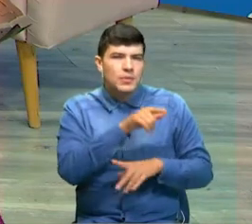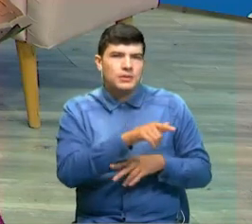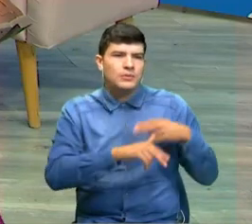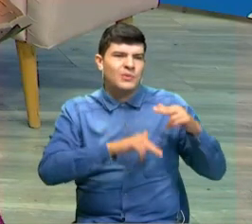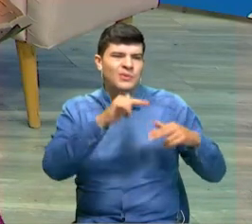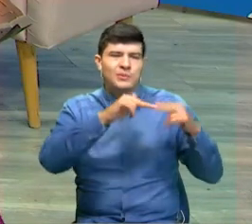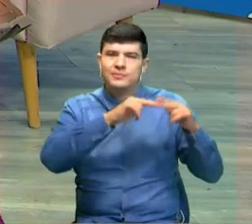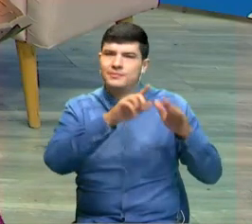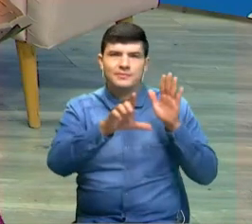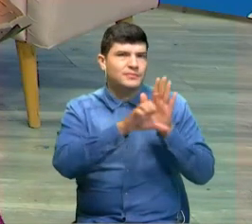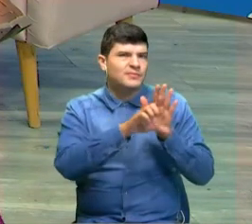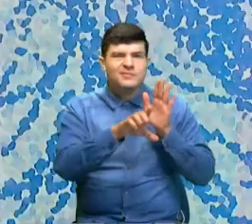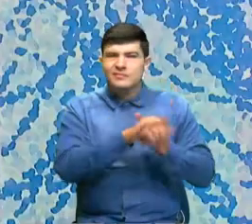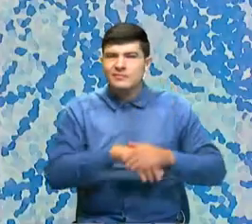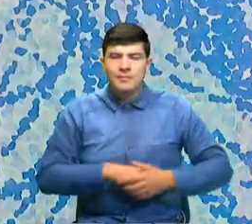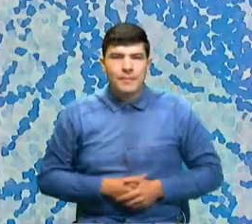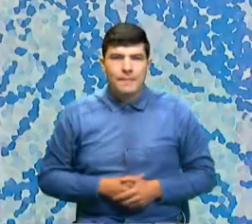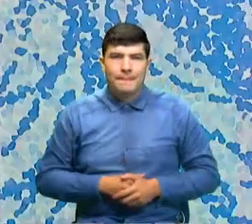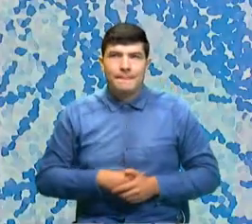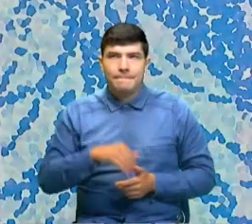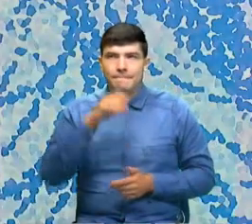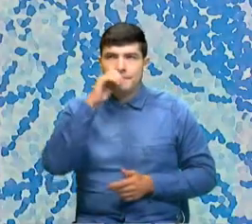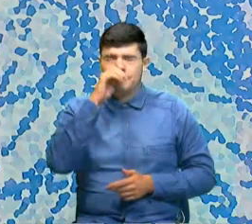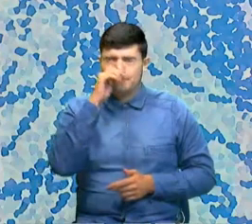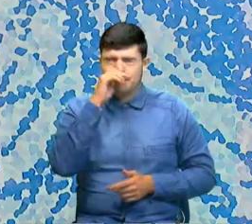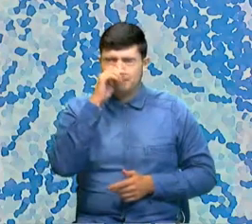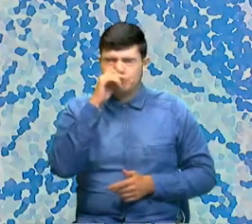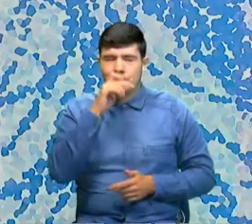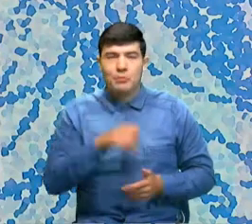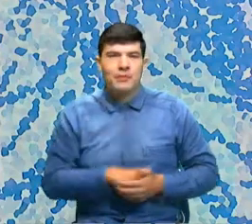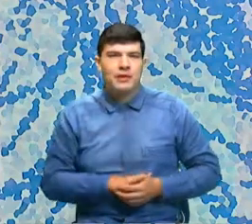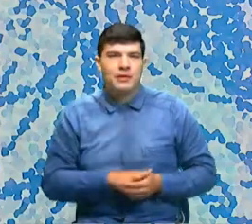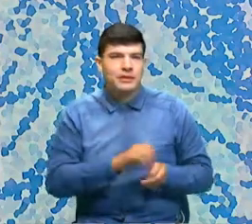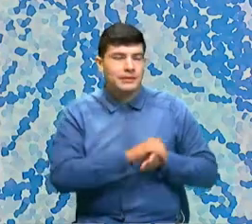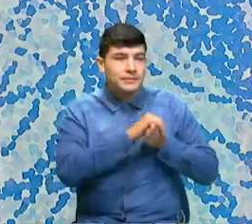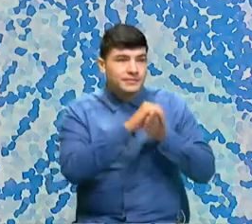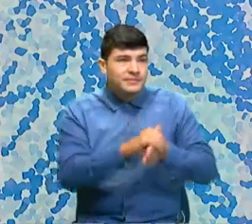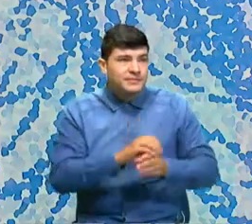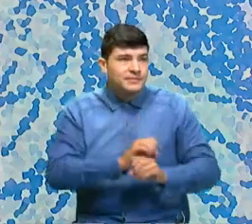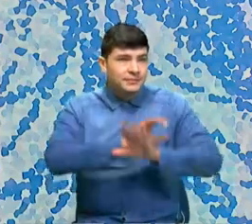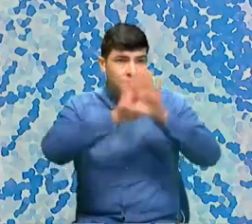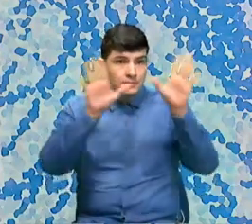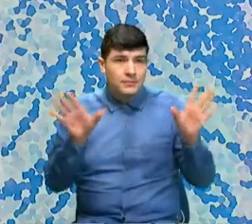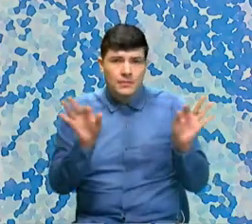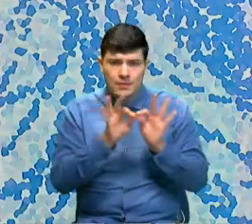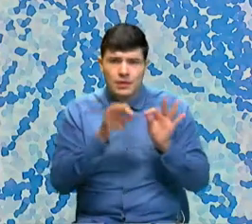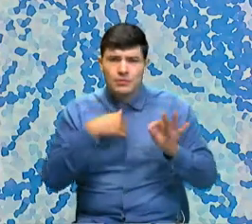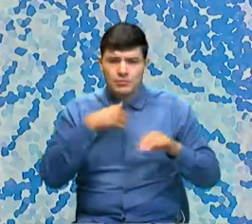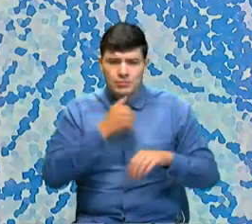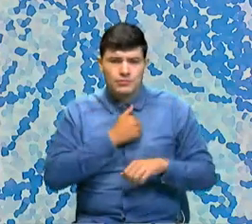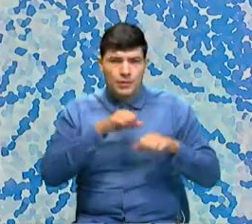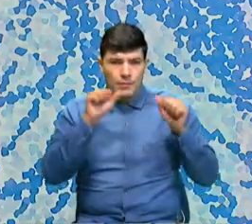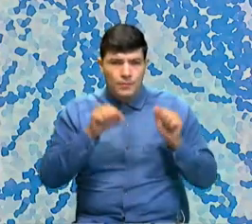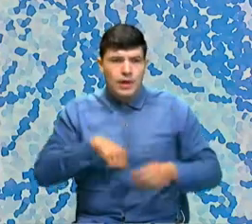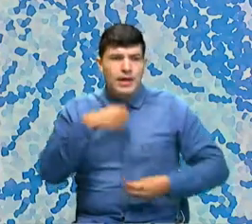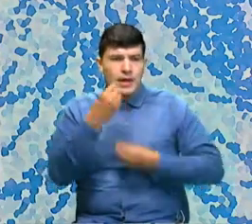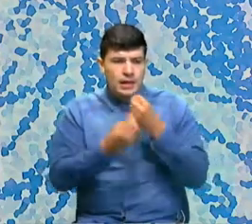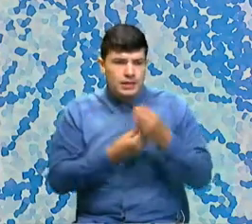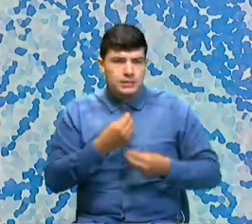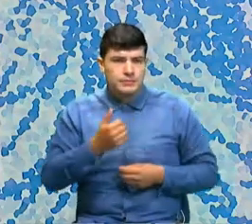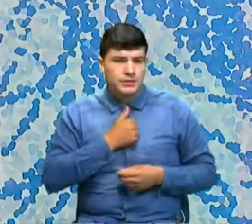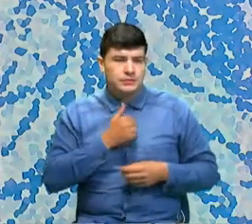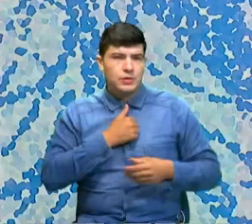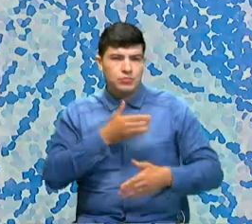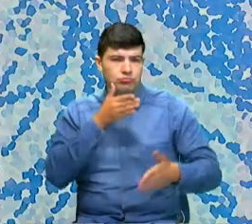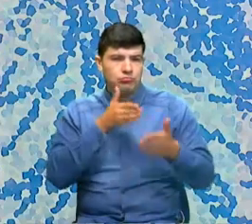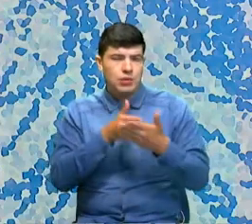construcción totalmente ilegal. El mecanismo es muy claro y es muy sencillo. Uno lo puede adelantar, la acción popular la puede adelantar